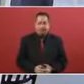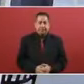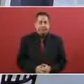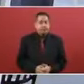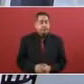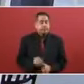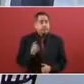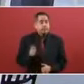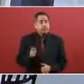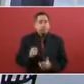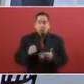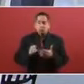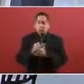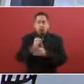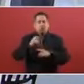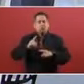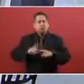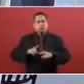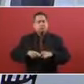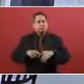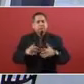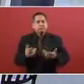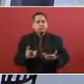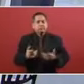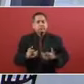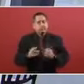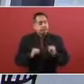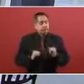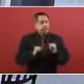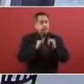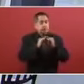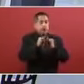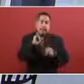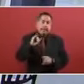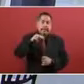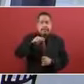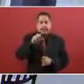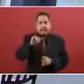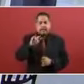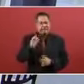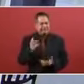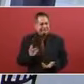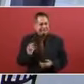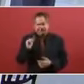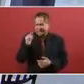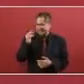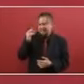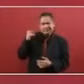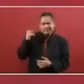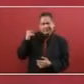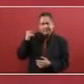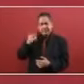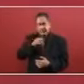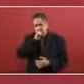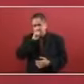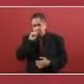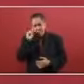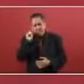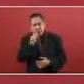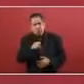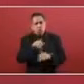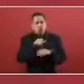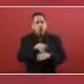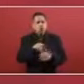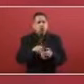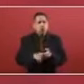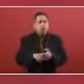Pero fue una resolución del Instituto de la Transparencia. Recientemente, lo mismo en el caso